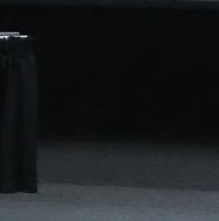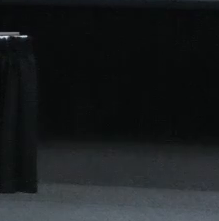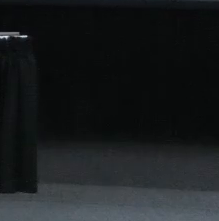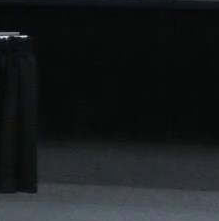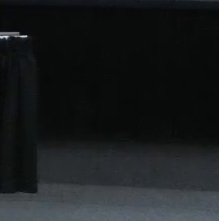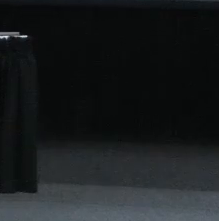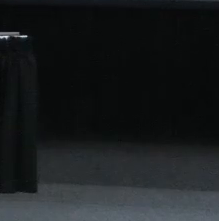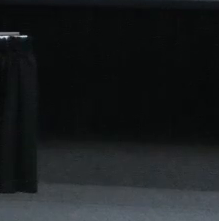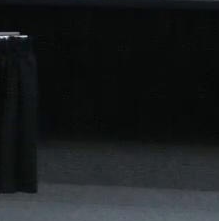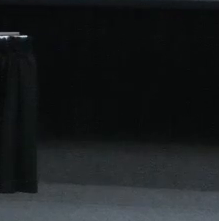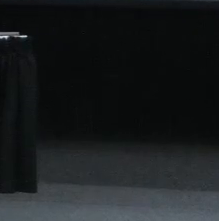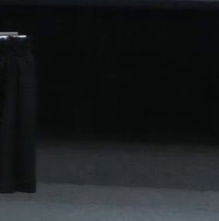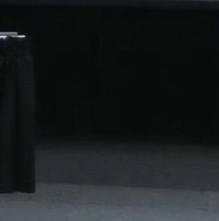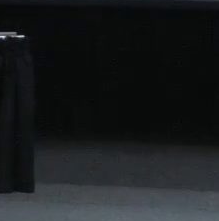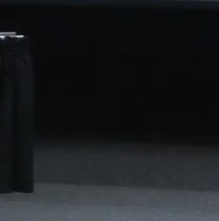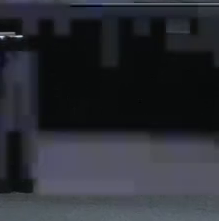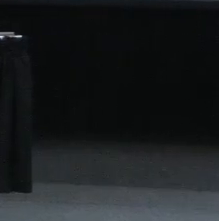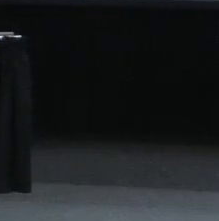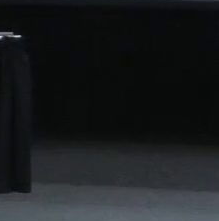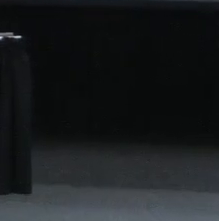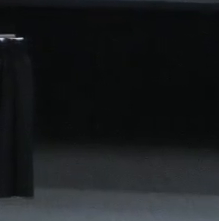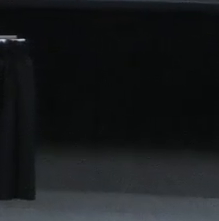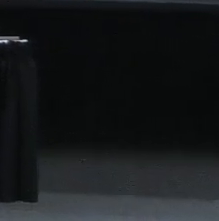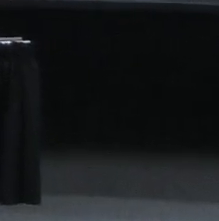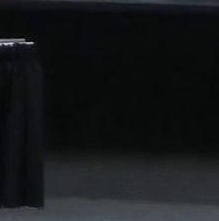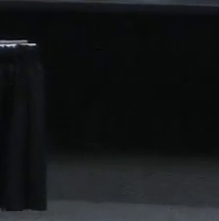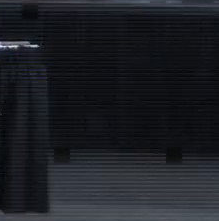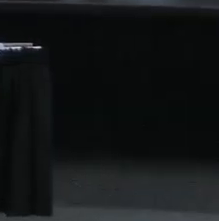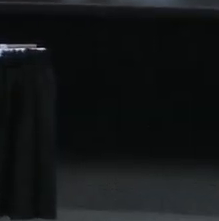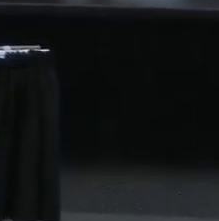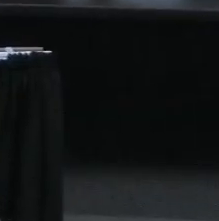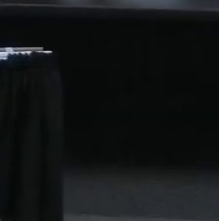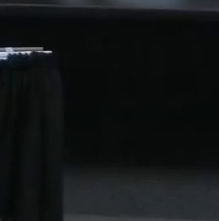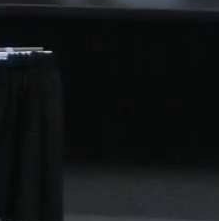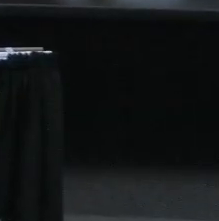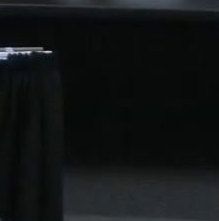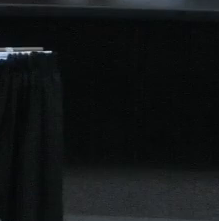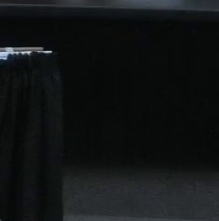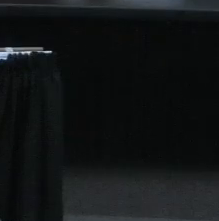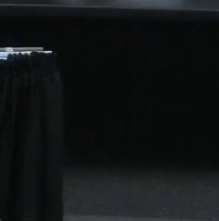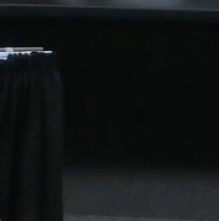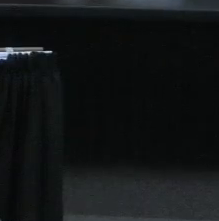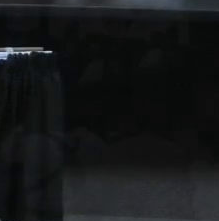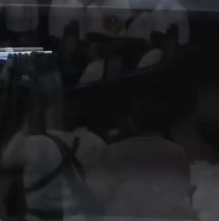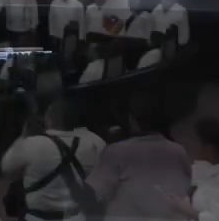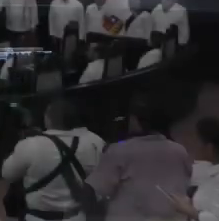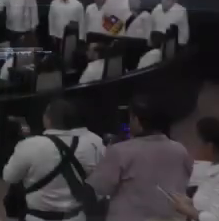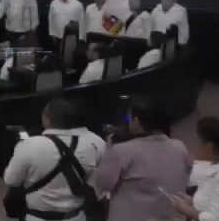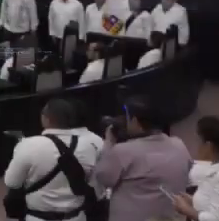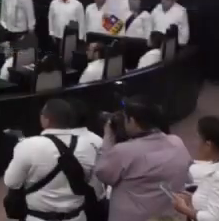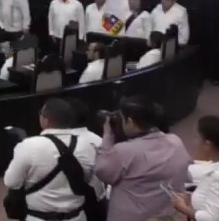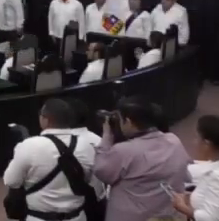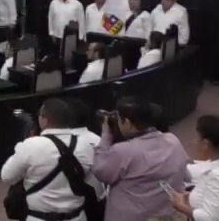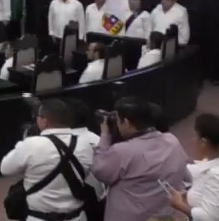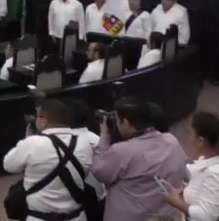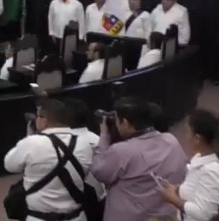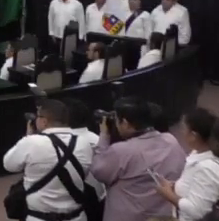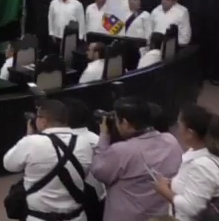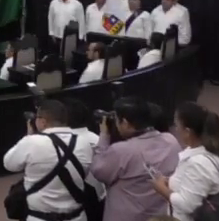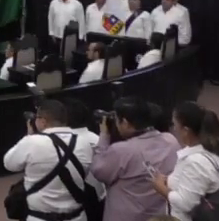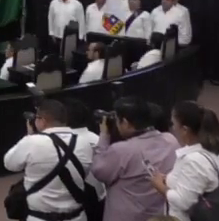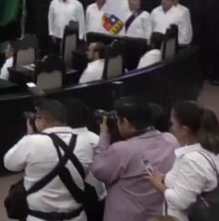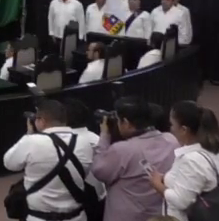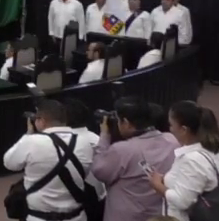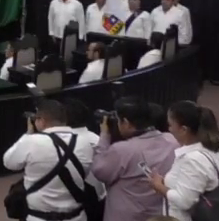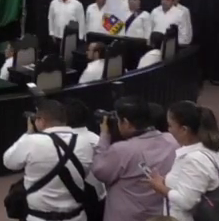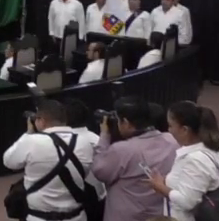Muy buenas noches a todas y a todos ustedes que hoy nos acompañan, autoridades, representantes de los medios de comunicación y